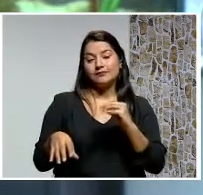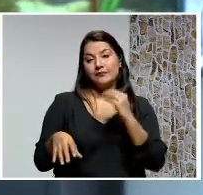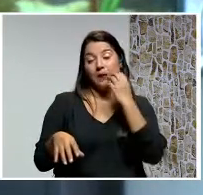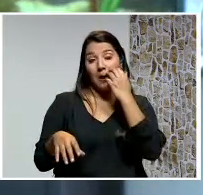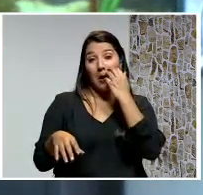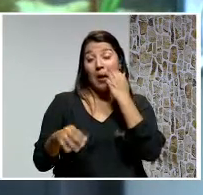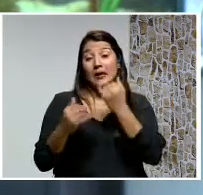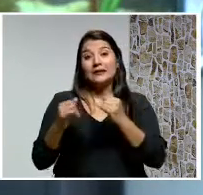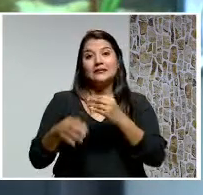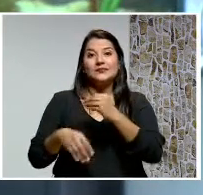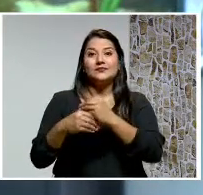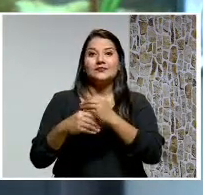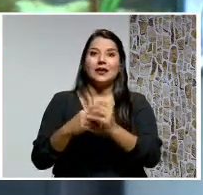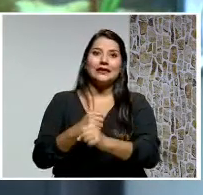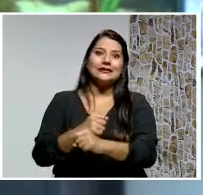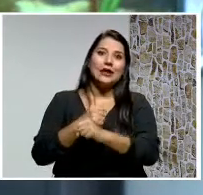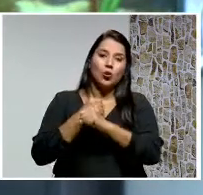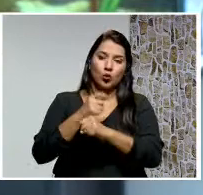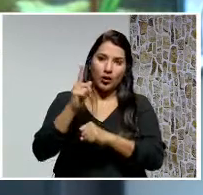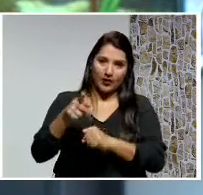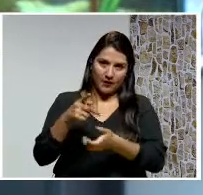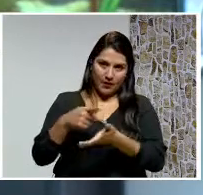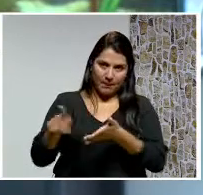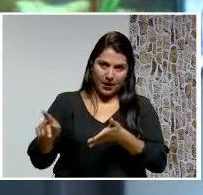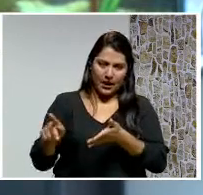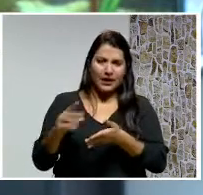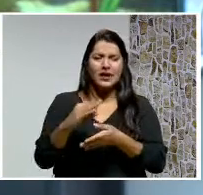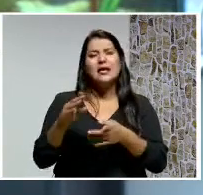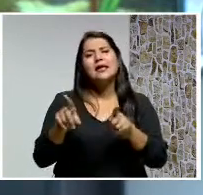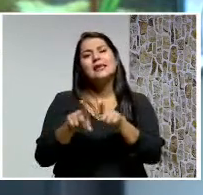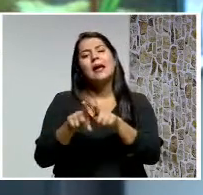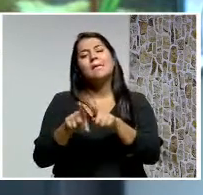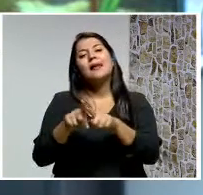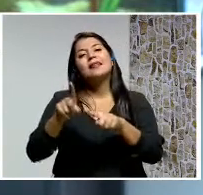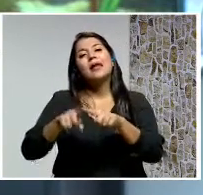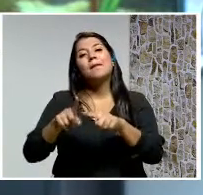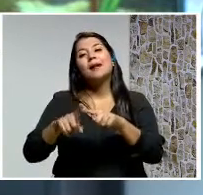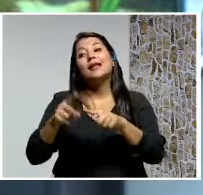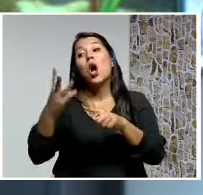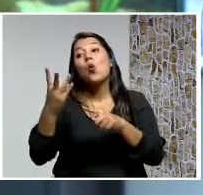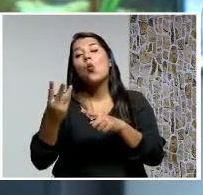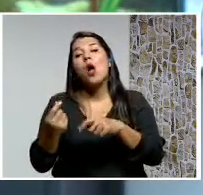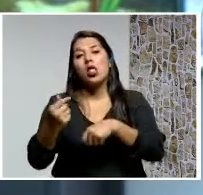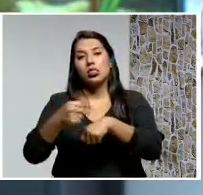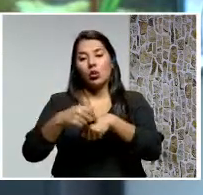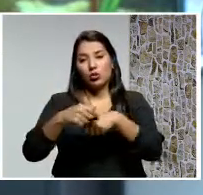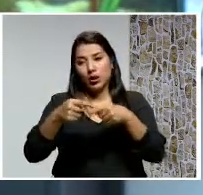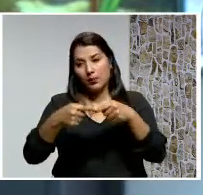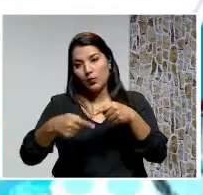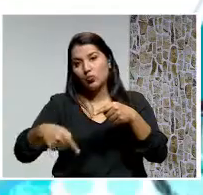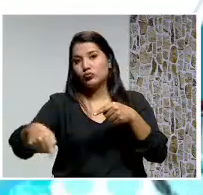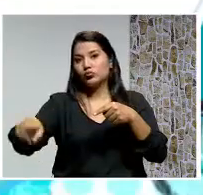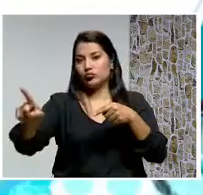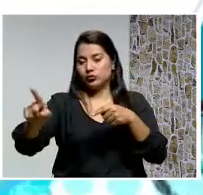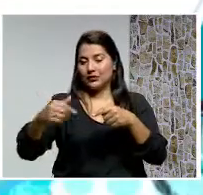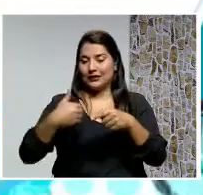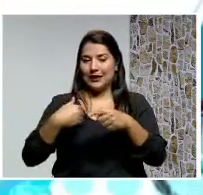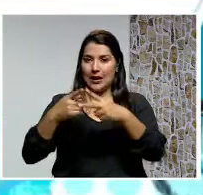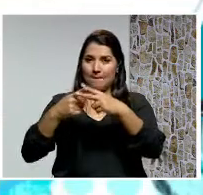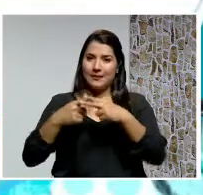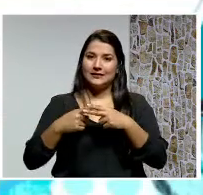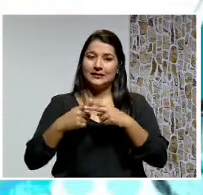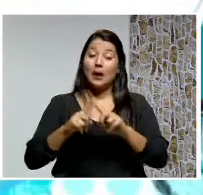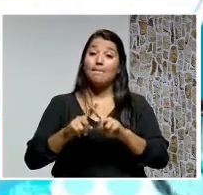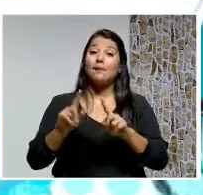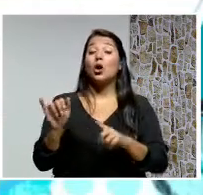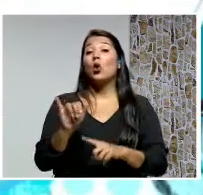que tienen que pagar las familias dentro de los créditos, ¿verdad? Y también va a depender del plazo del crédito el efecto que tendrá sobre las familias. Pero